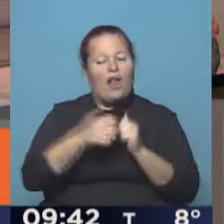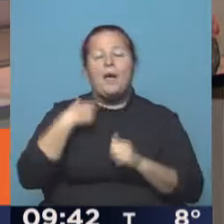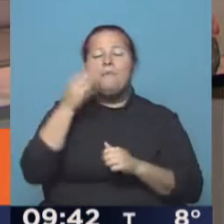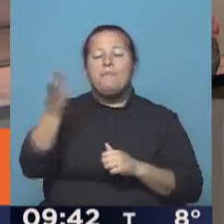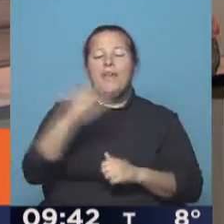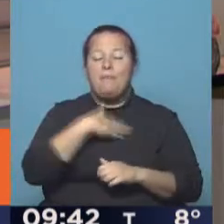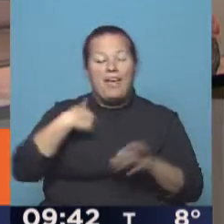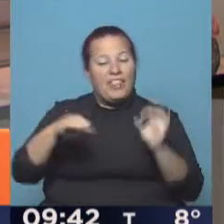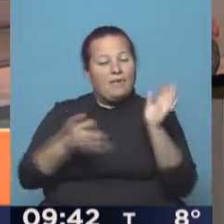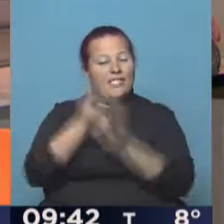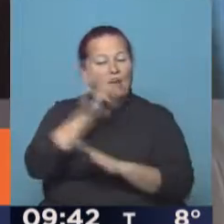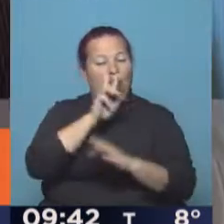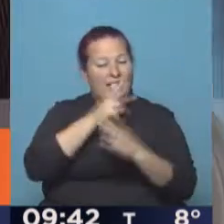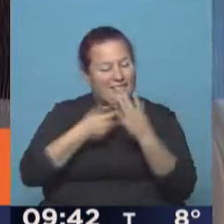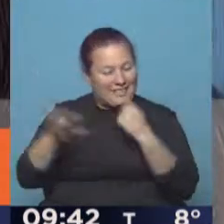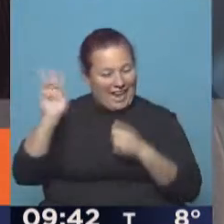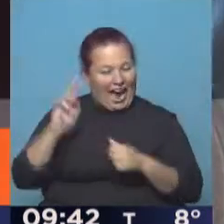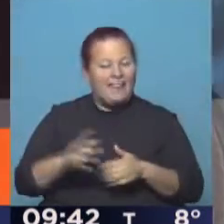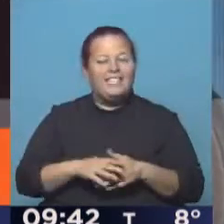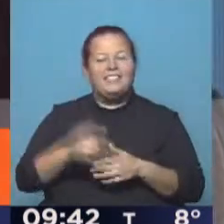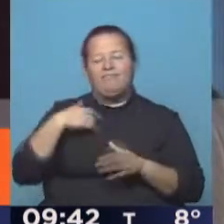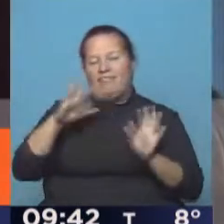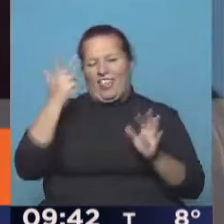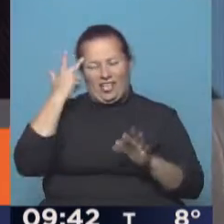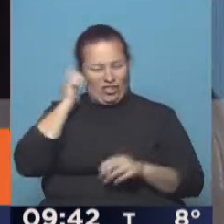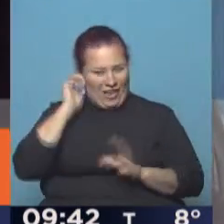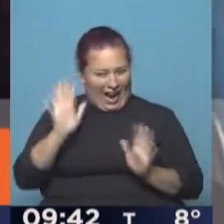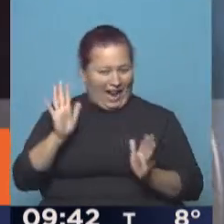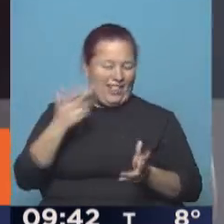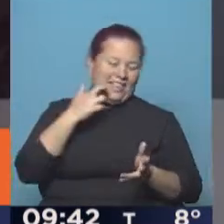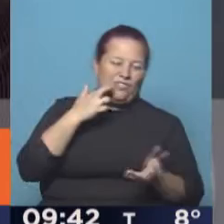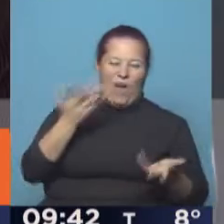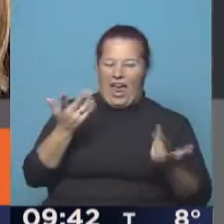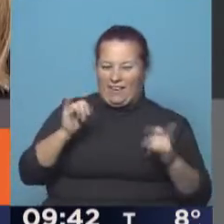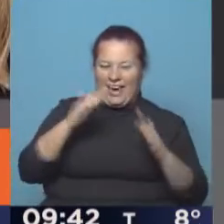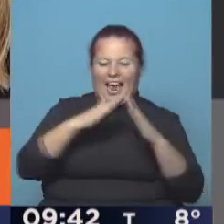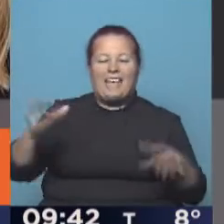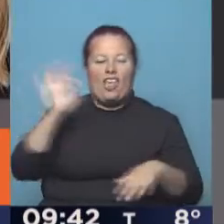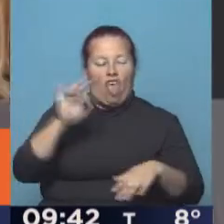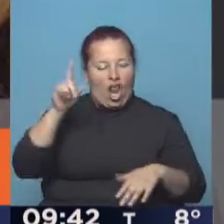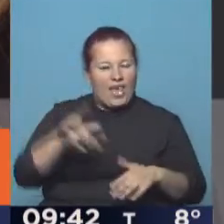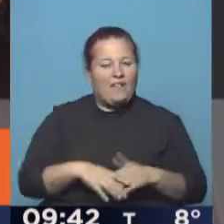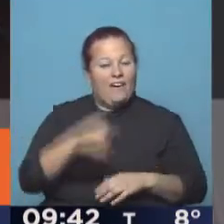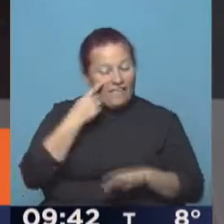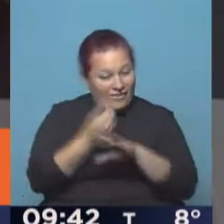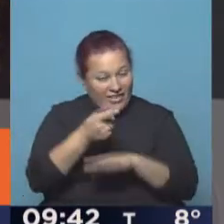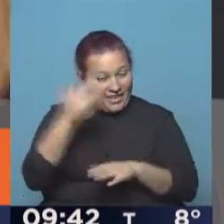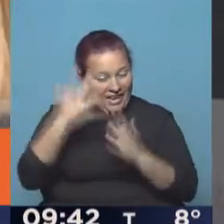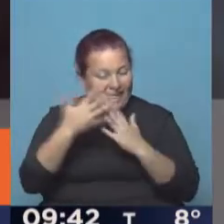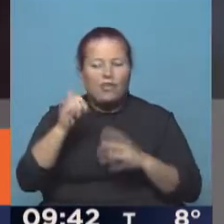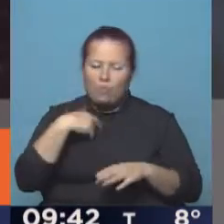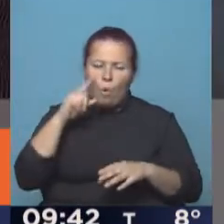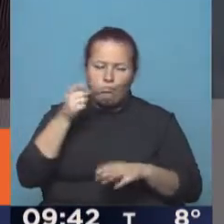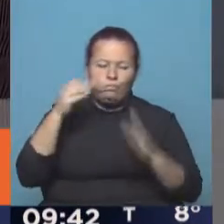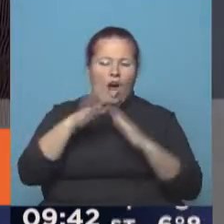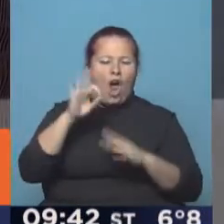pido a mi mamá, yo tenía que salir con una chica, yo tenía 18 años, 19 años en la Quinta de Olivos. Entonces, ¿viviste en la Quinta de Olivos? Yo vivía en la